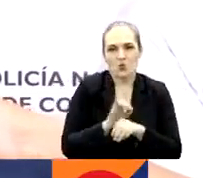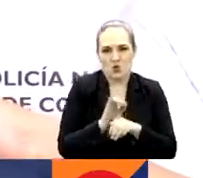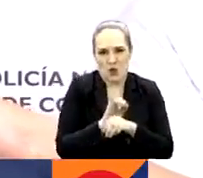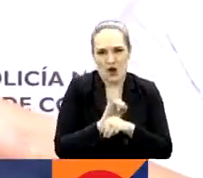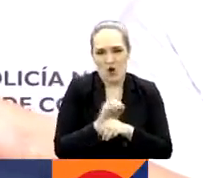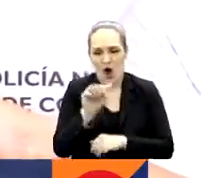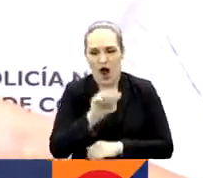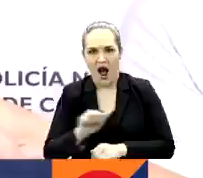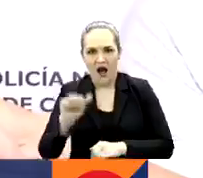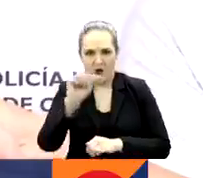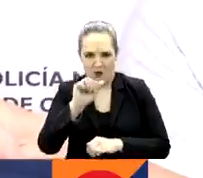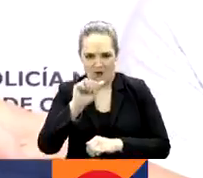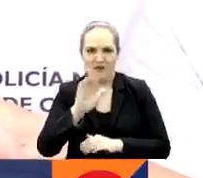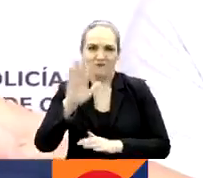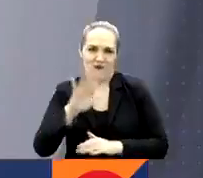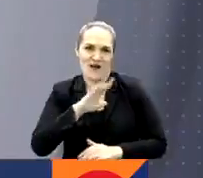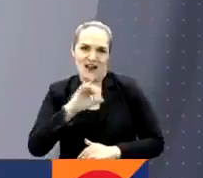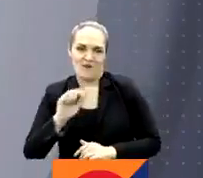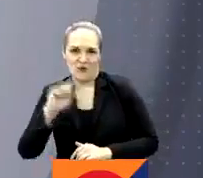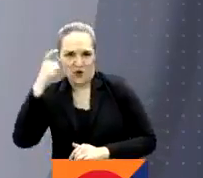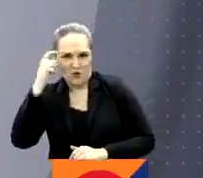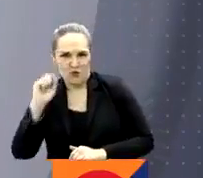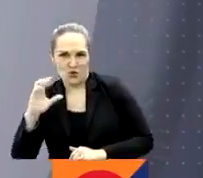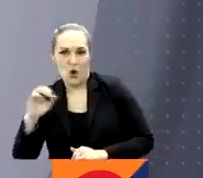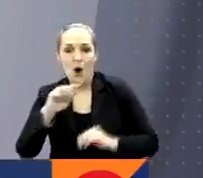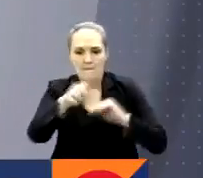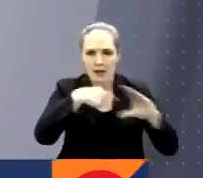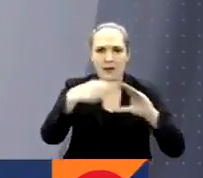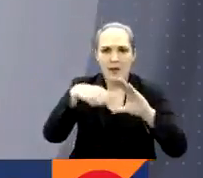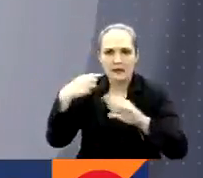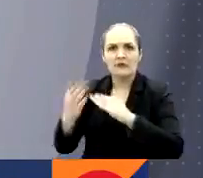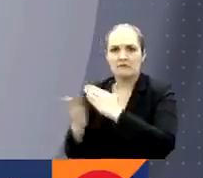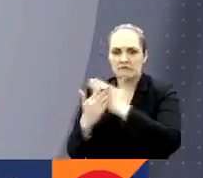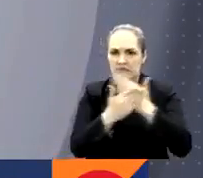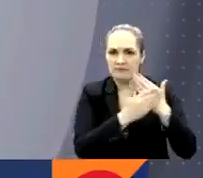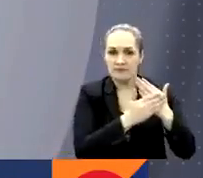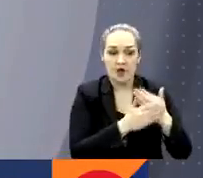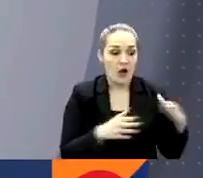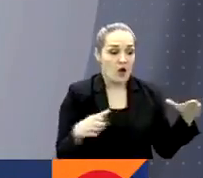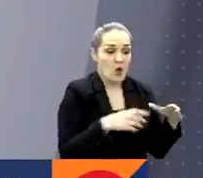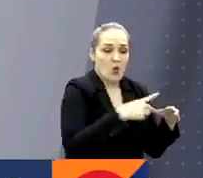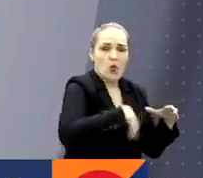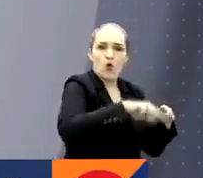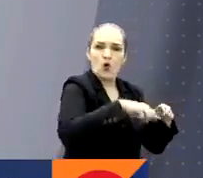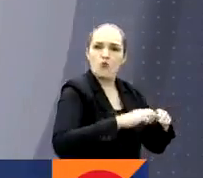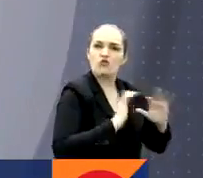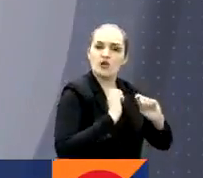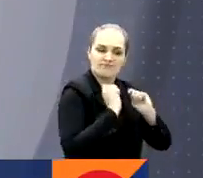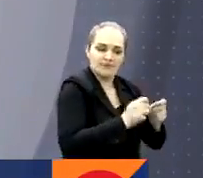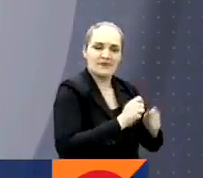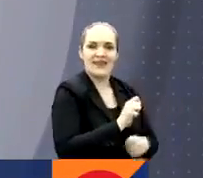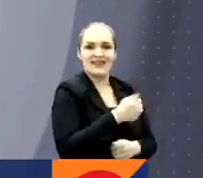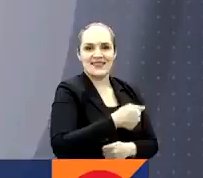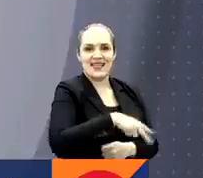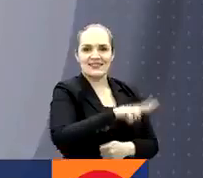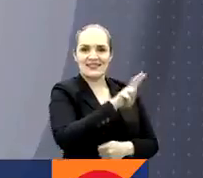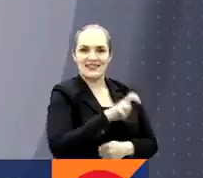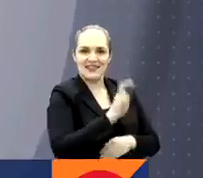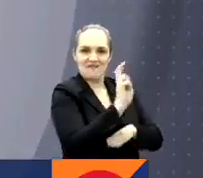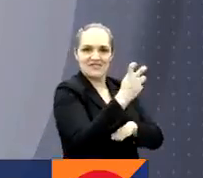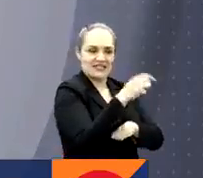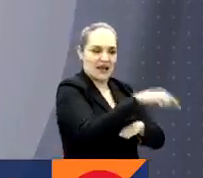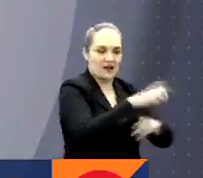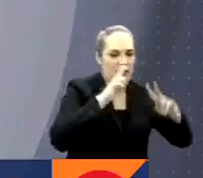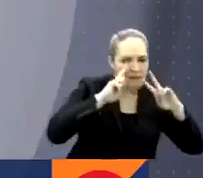atencionusuarios.cali@fiscalia.gov.co y también en la Uricentro de Cali. Hay 17 fiscales dispuestos para adelantar las investigaciones de quienes afectaron el patrimonio de la